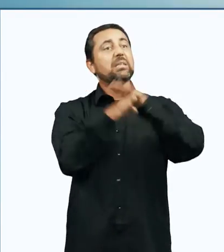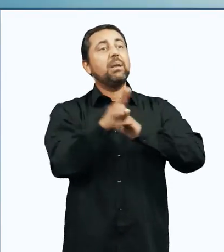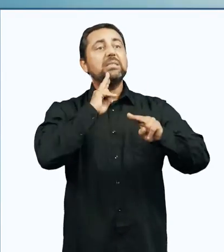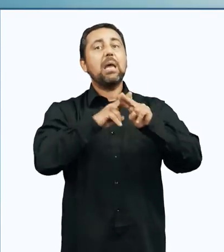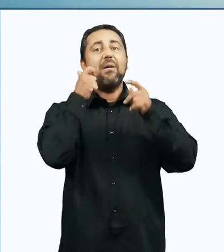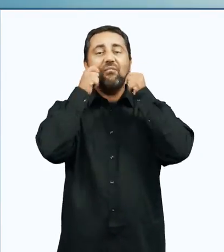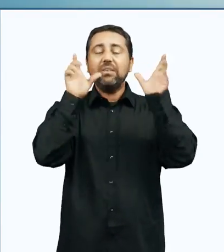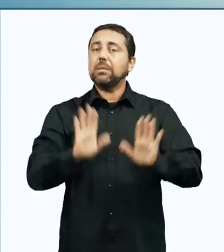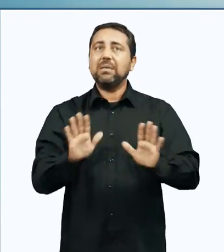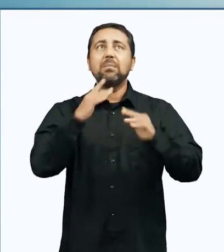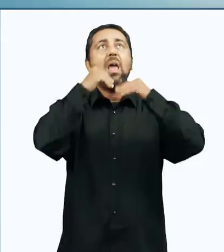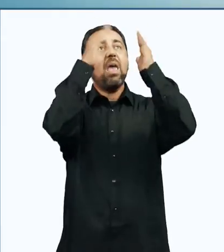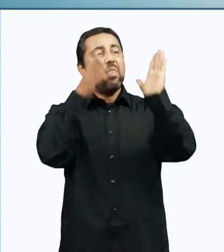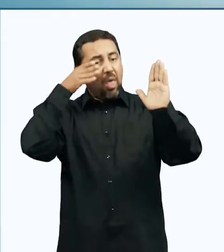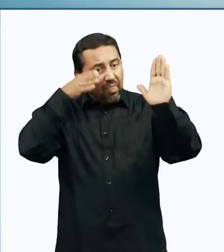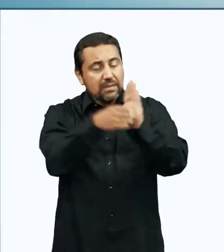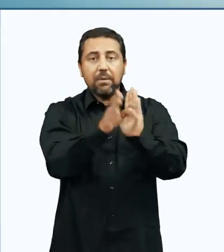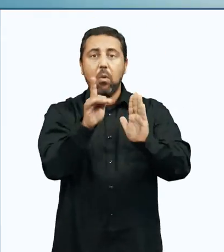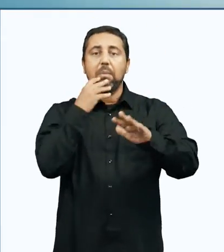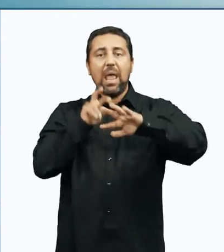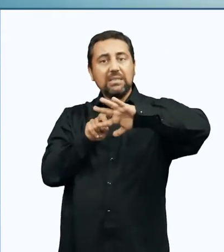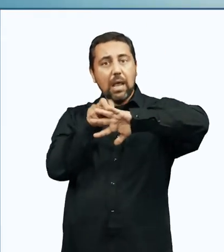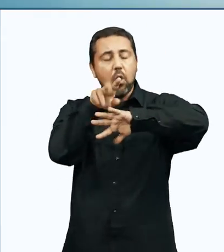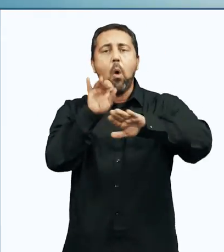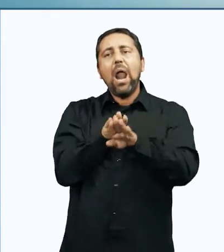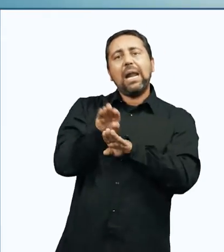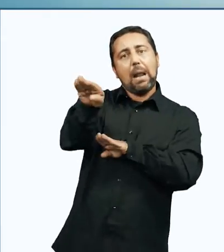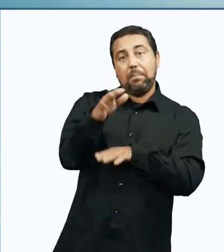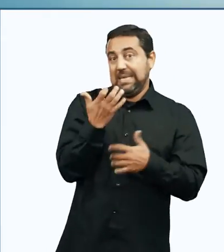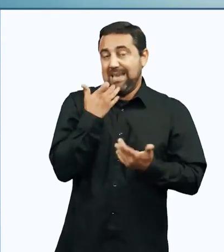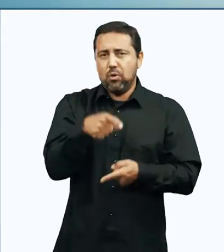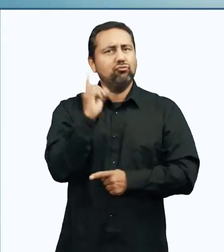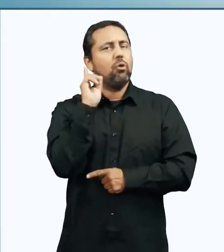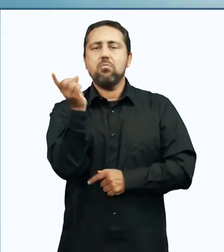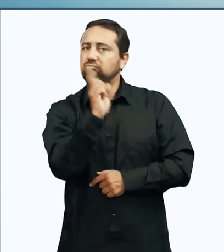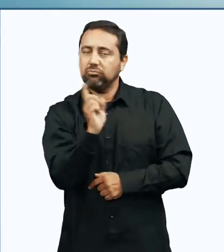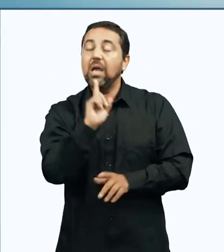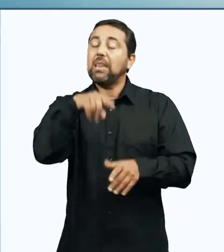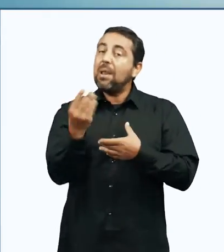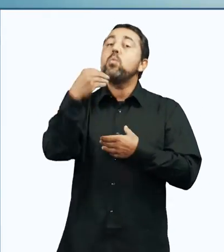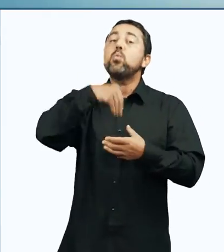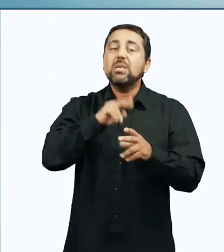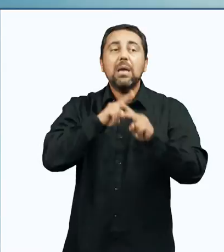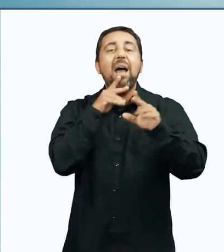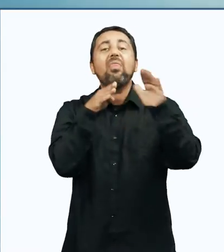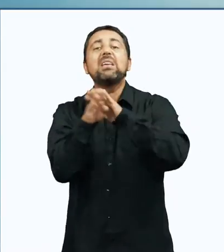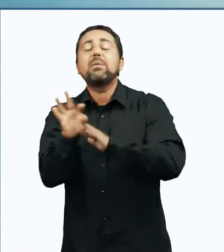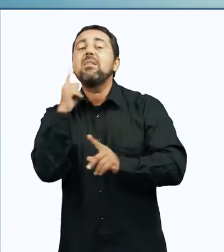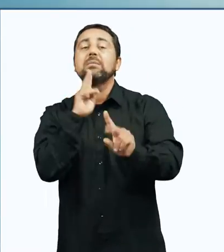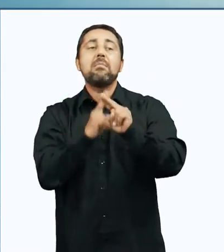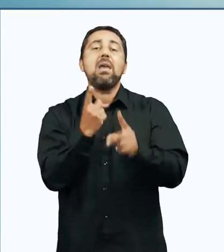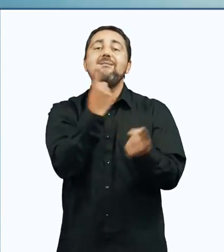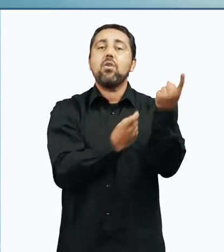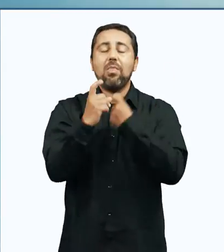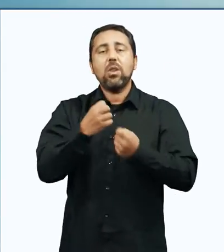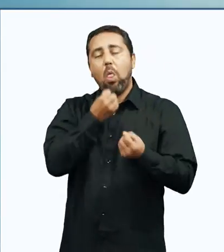de accesibilidad física que puede implicar el acceso a un edificio la presencia de escalones o de rampas ya que contempla e incluye la accesibilidad